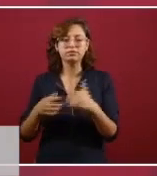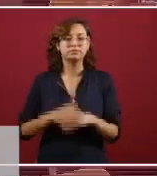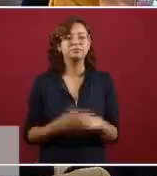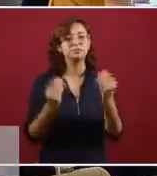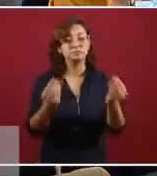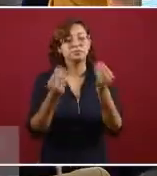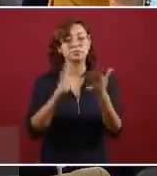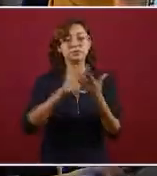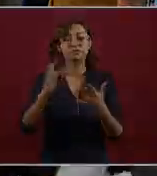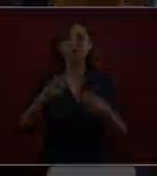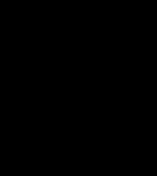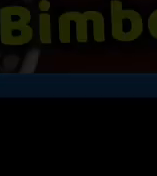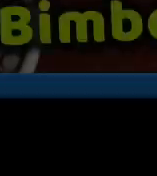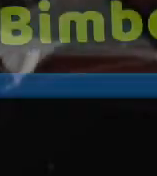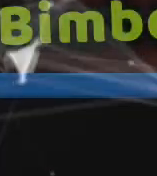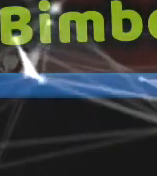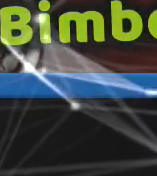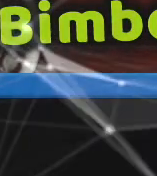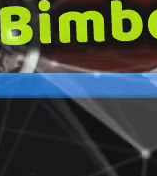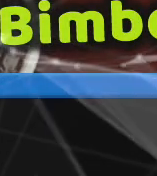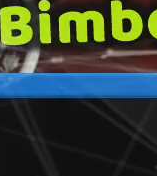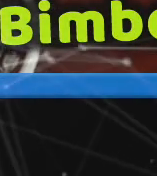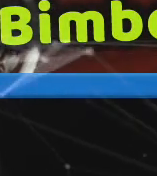gracias. Nos vemos mañana.